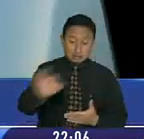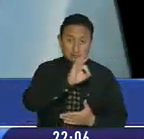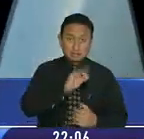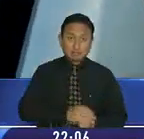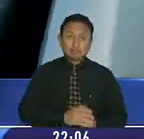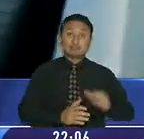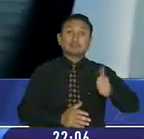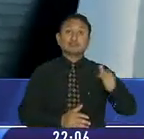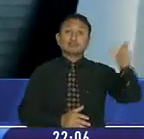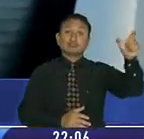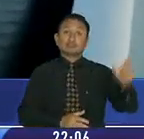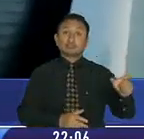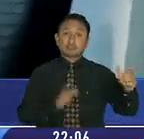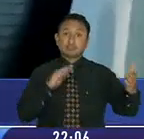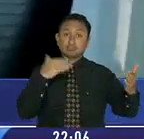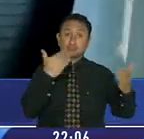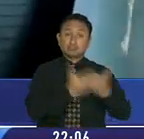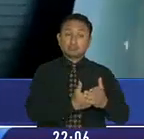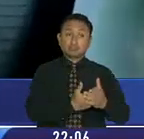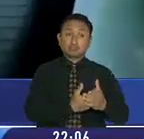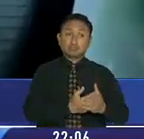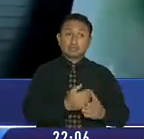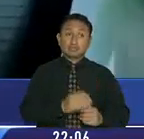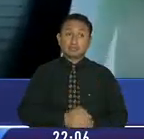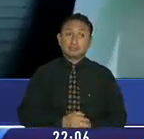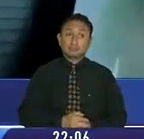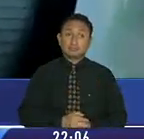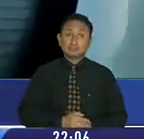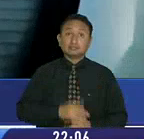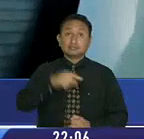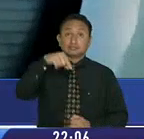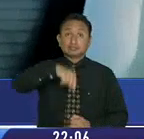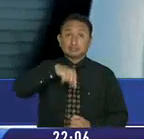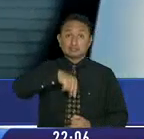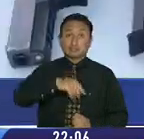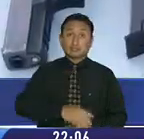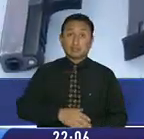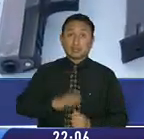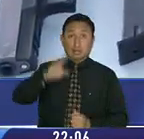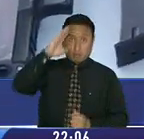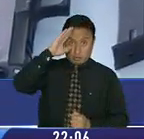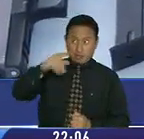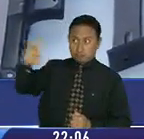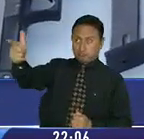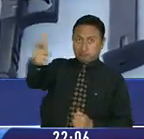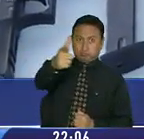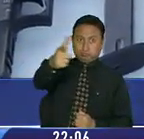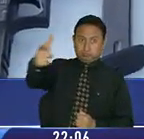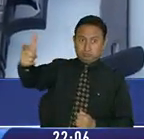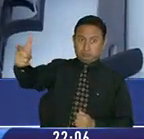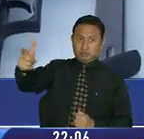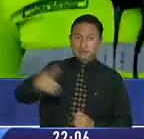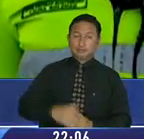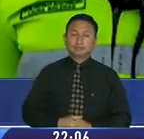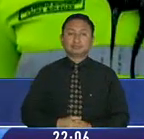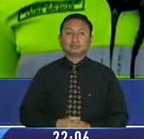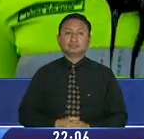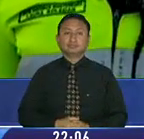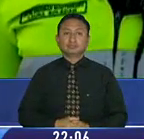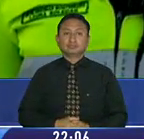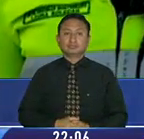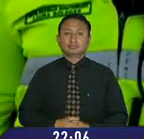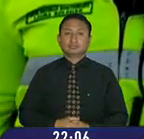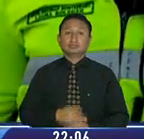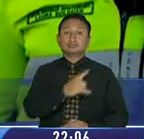otros se encargaron de alcanzar al copiloto, que en su afán de escapar amenazó a los policías con la pistola que cargaba. A quien se